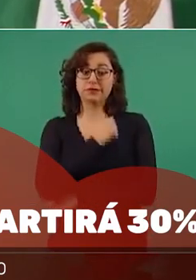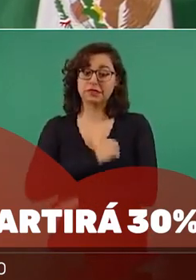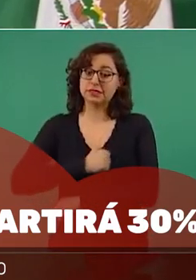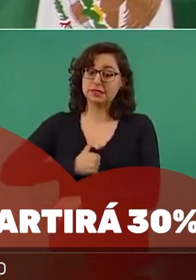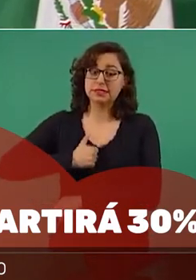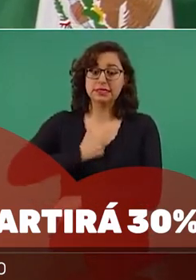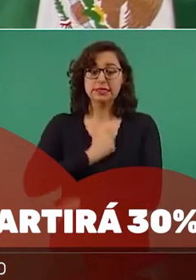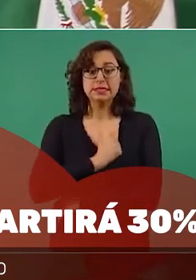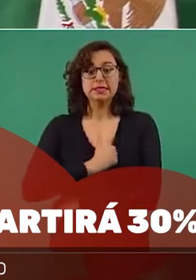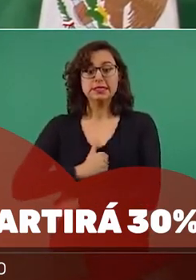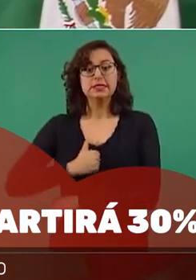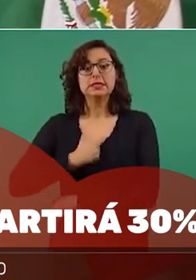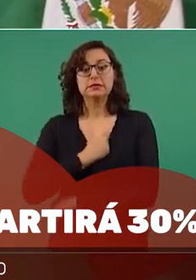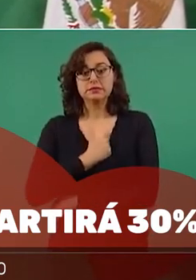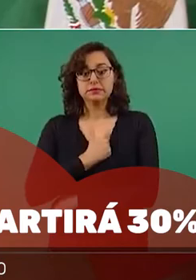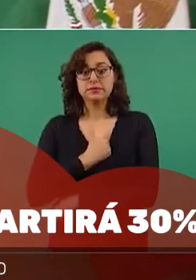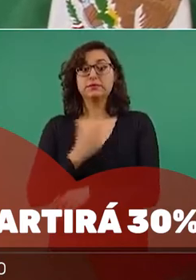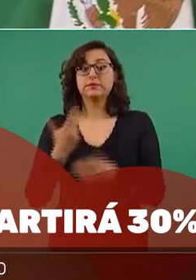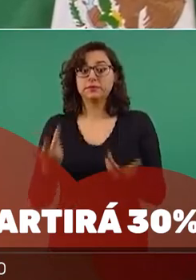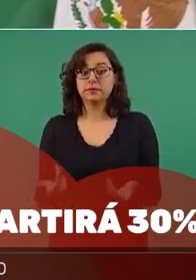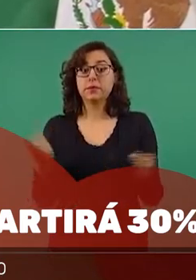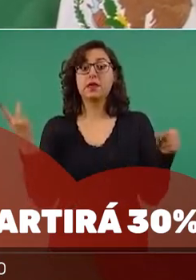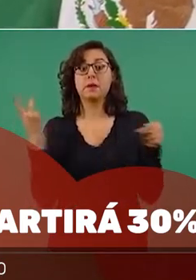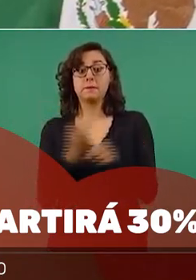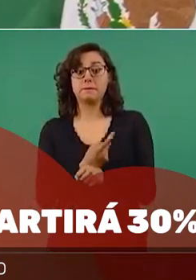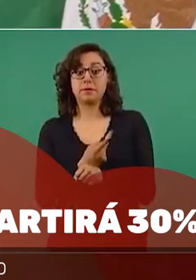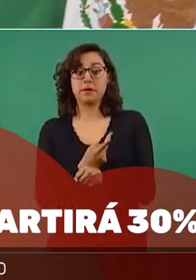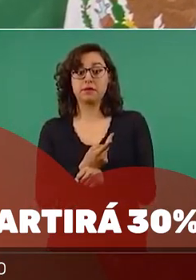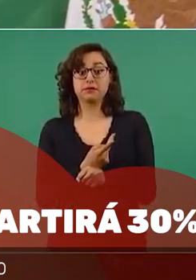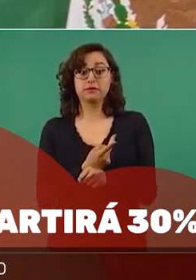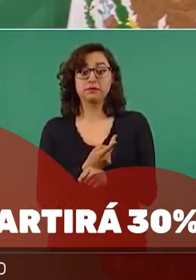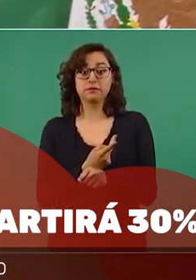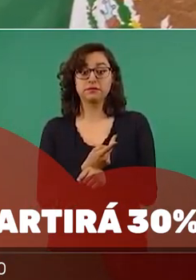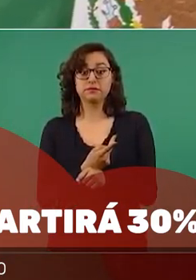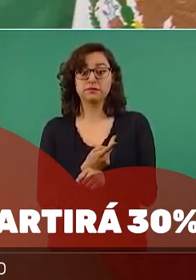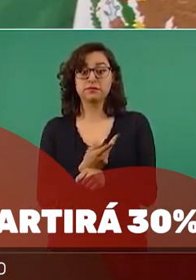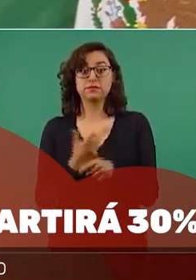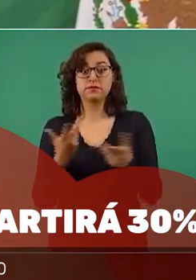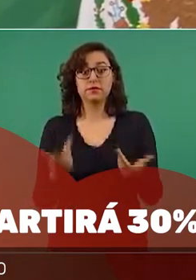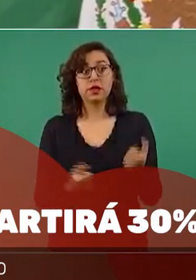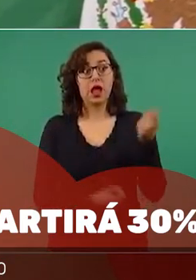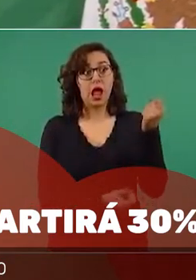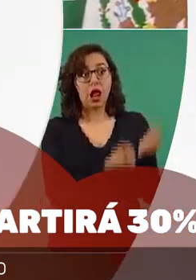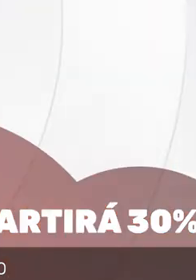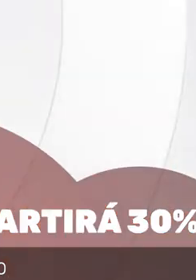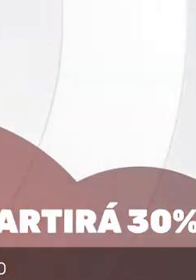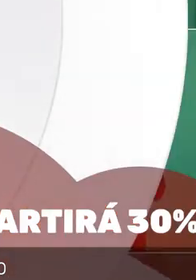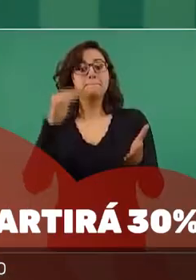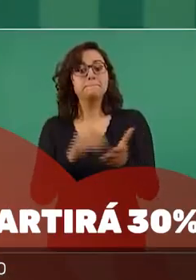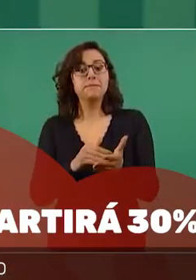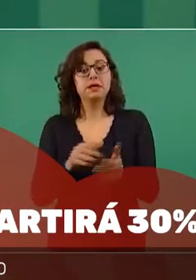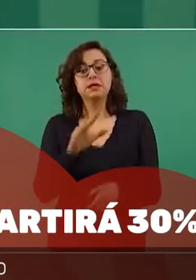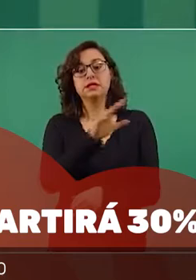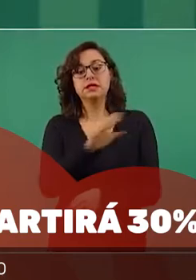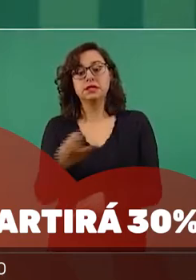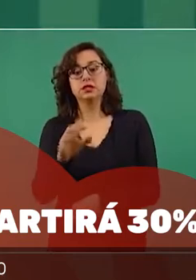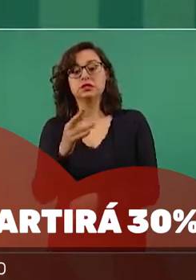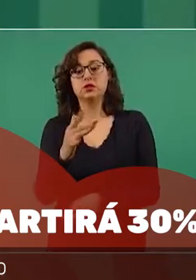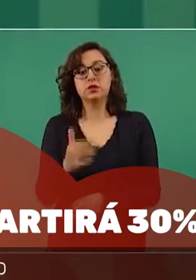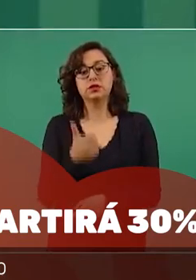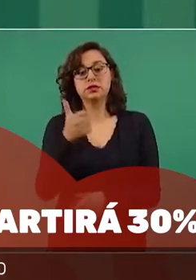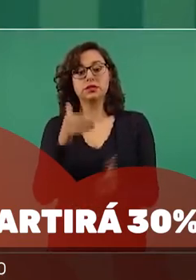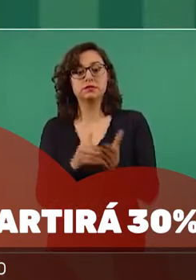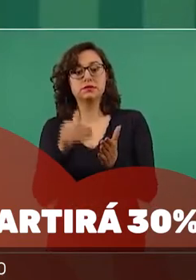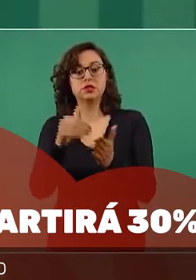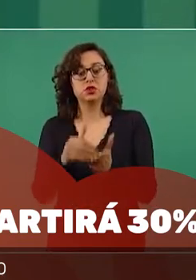contra la COVID-19. También reconoció el apoyo para México y refirió que muy pronto las plantas de AstraZeneca y CanSino que envasan en nuestro país